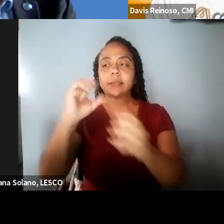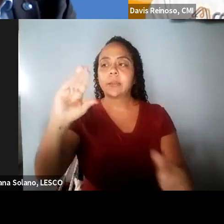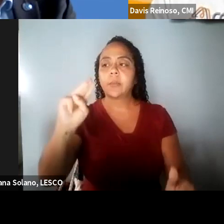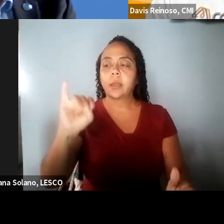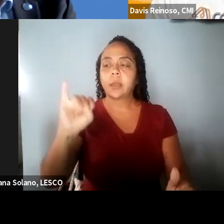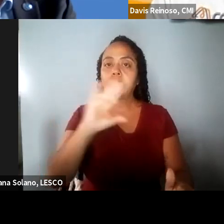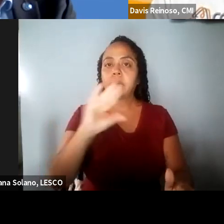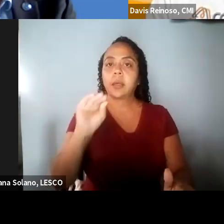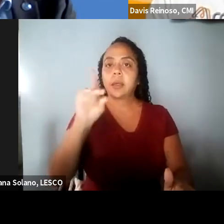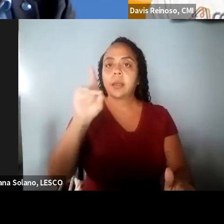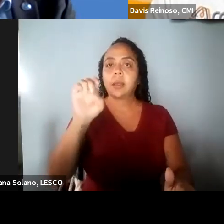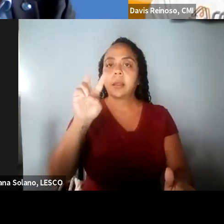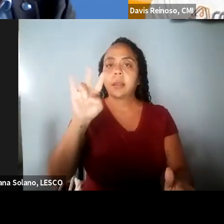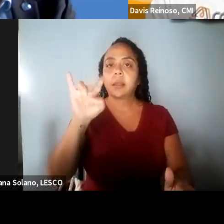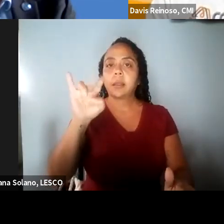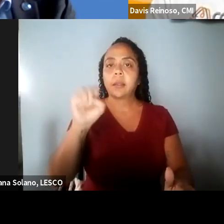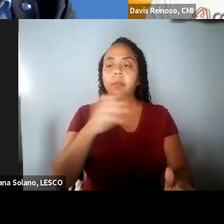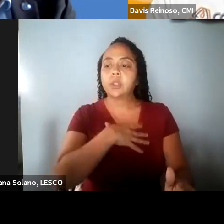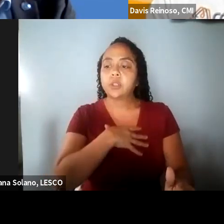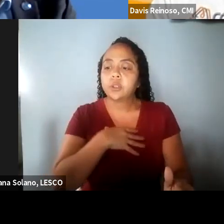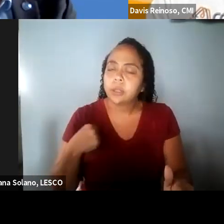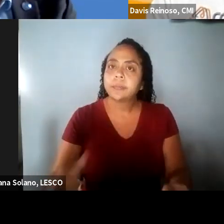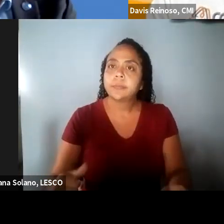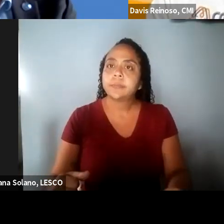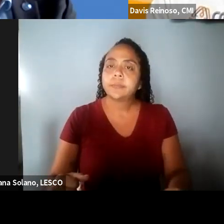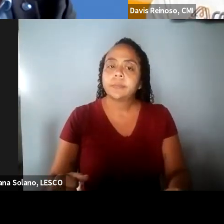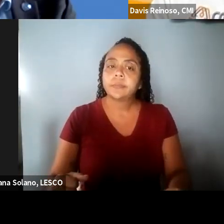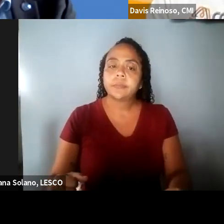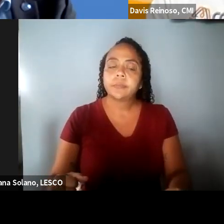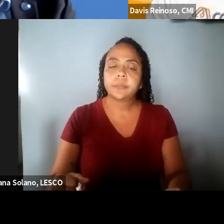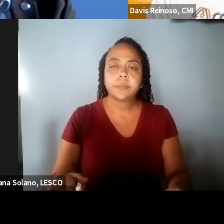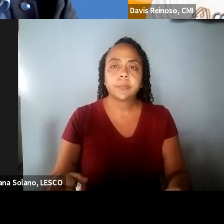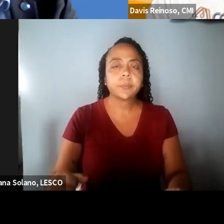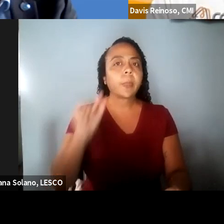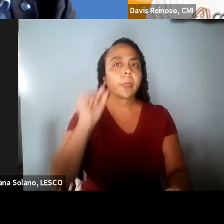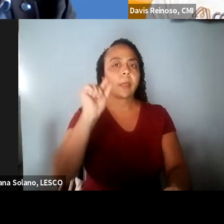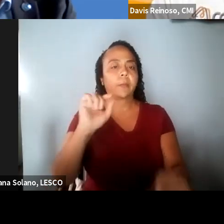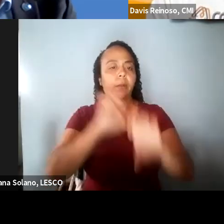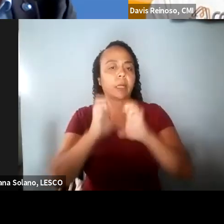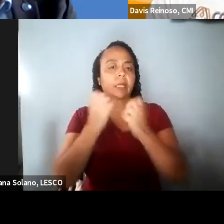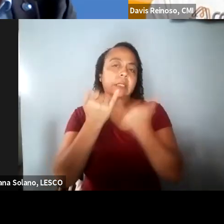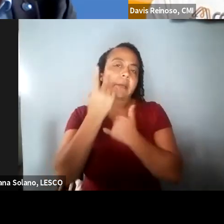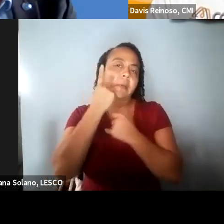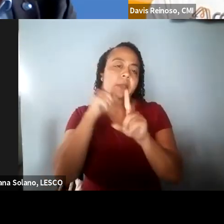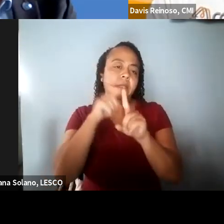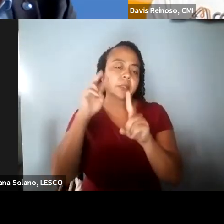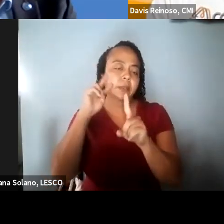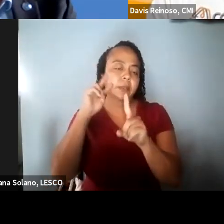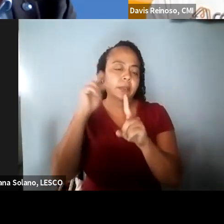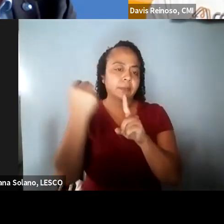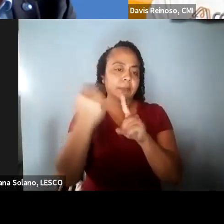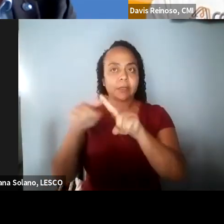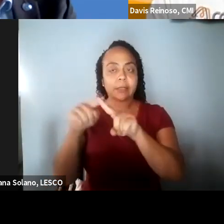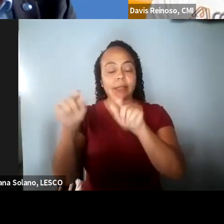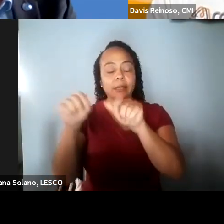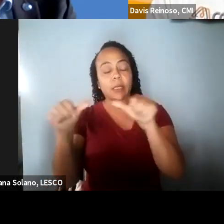davis nos gustaría y pasar un poquito a evaluar digo ya vimos desde un enfoque multisectorial ahora